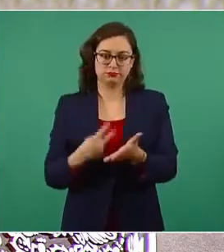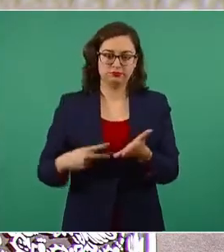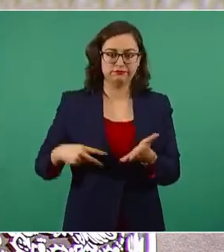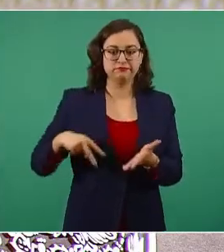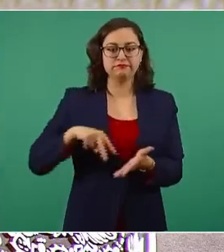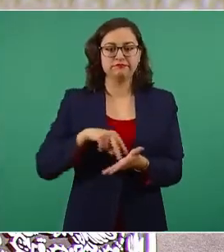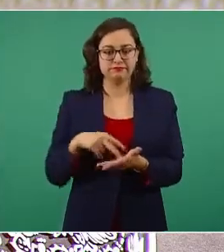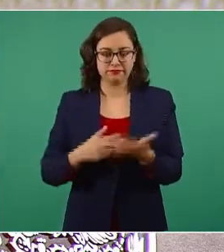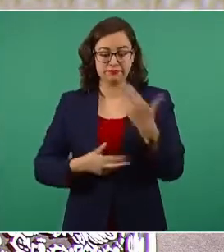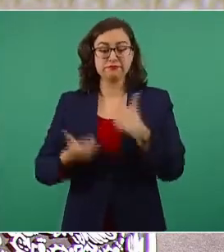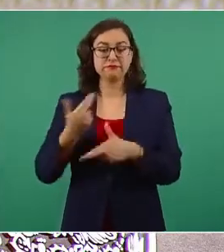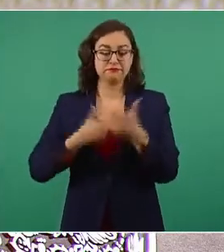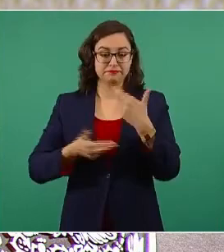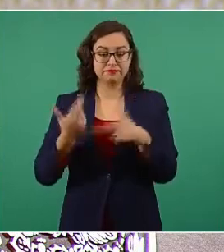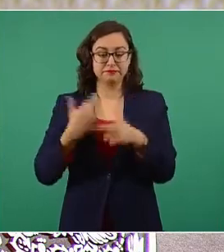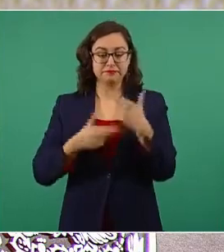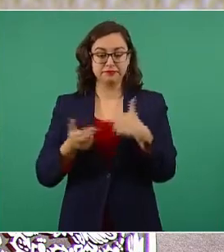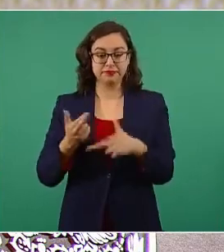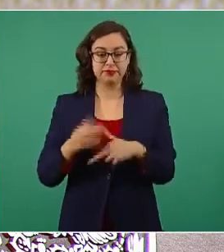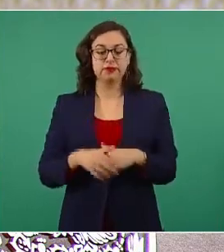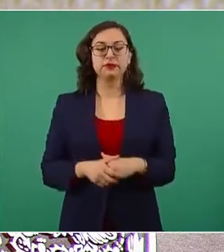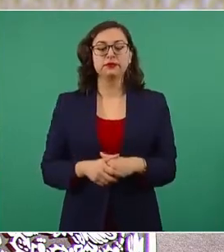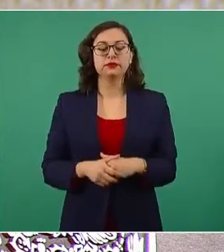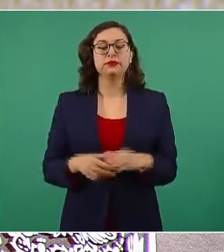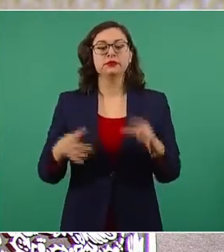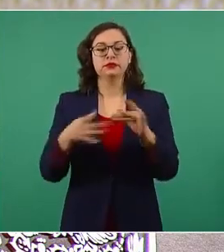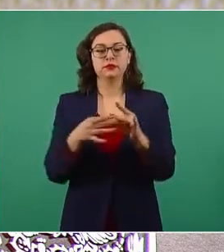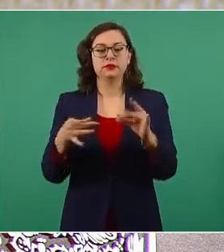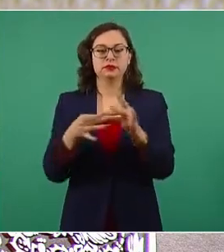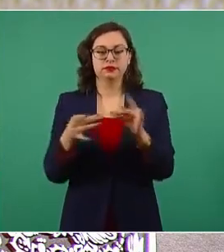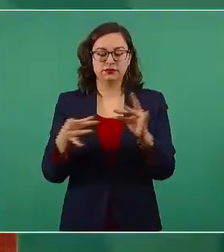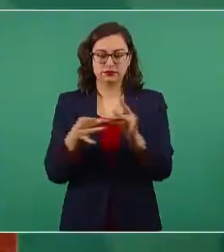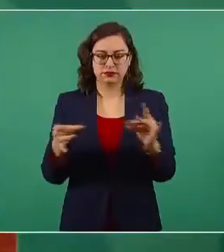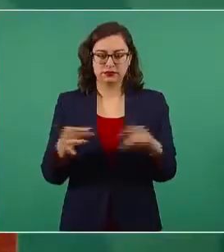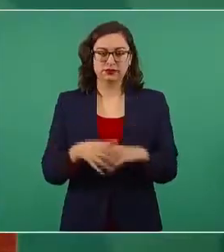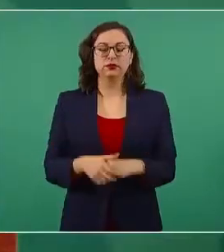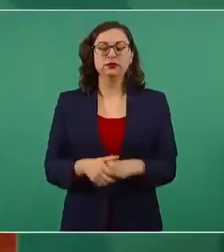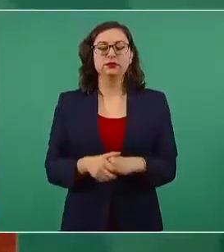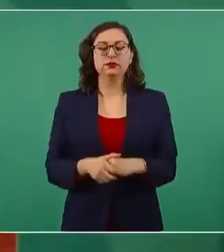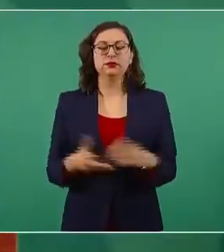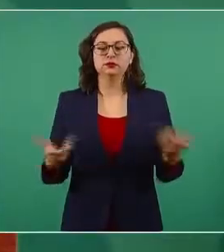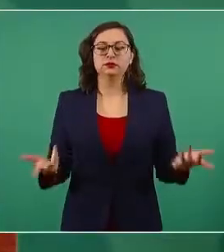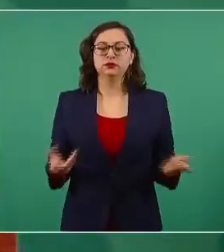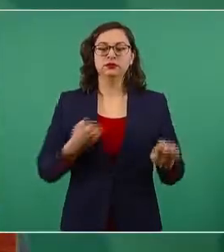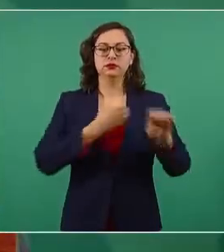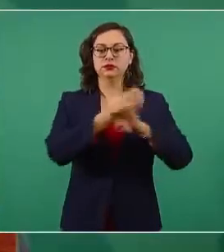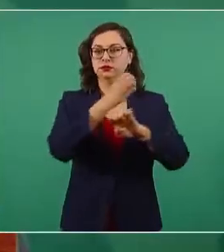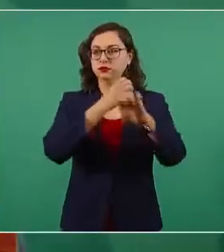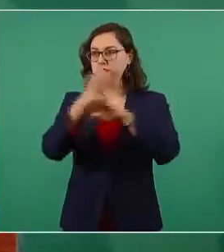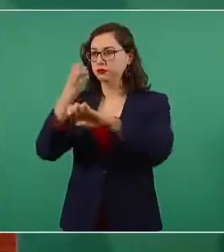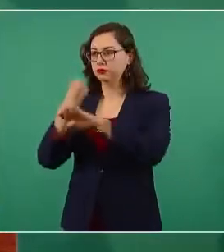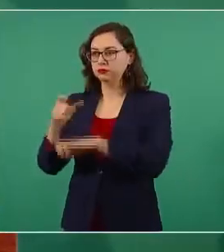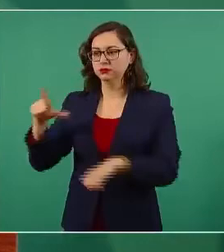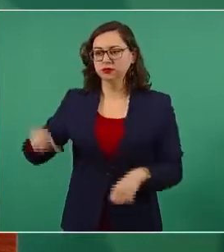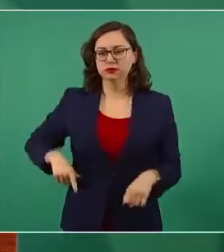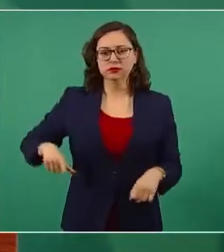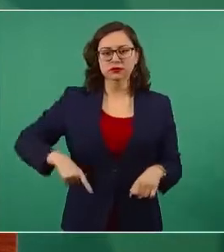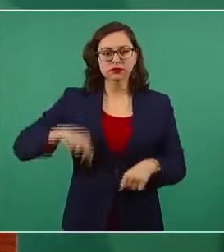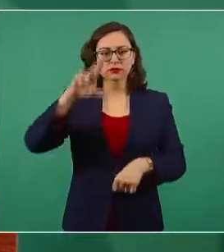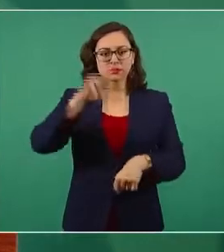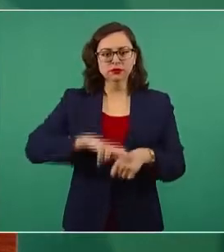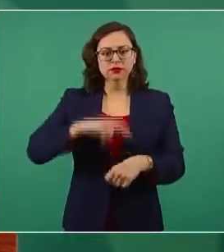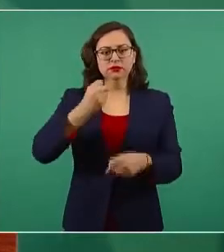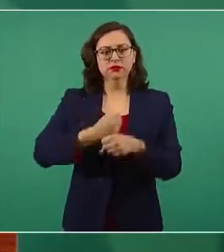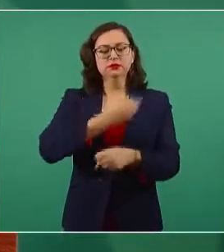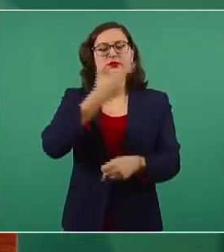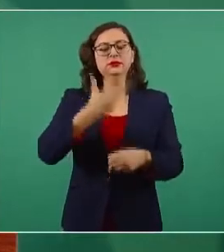manera muy precisa, les comento, se han tenido reuniones con gobernadores y con secretarios de educación,